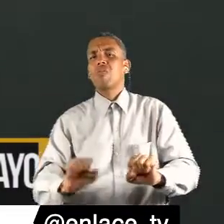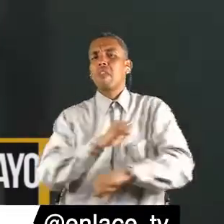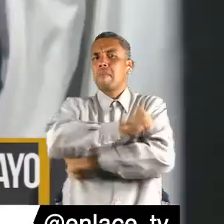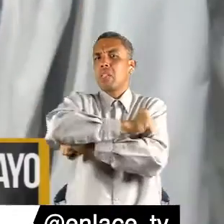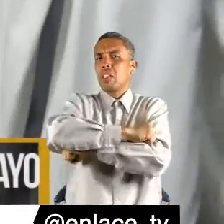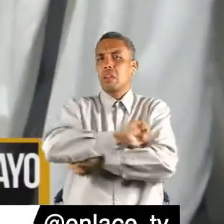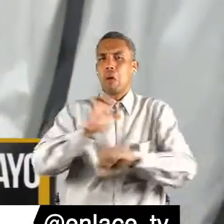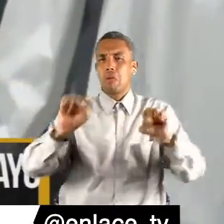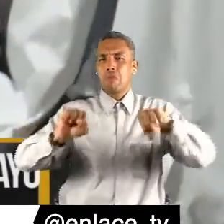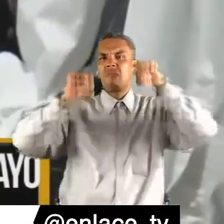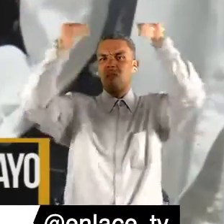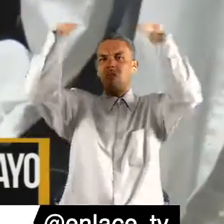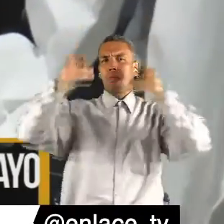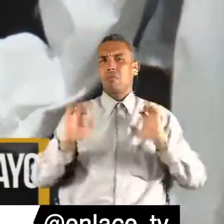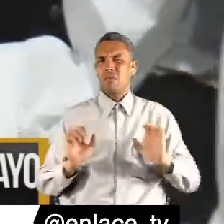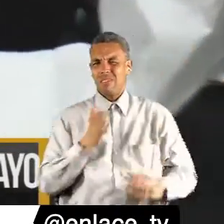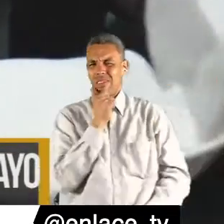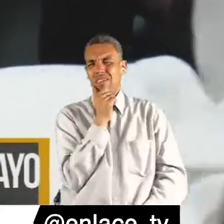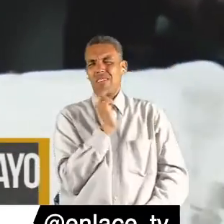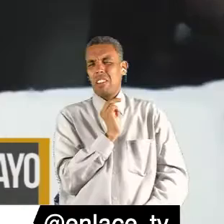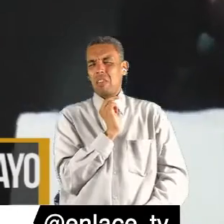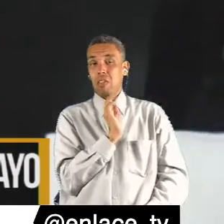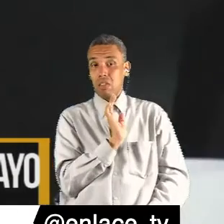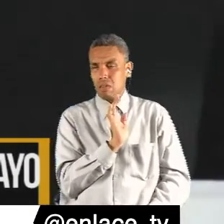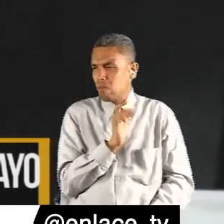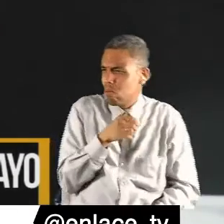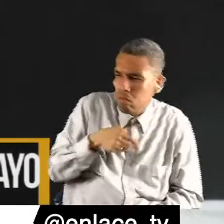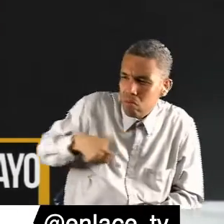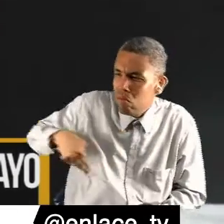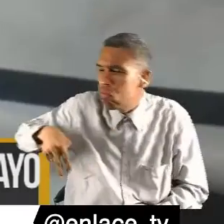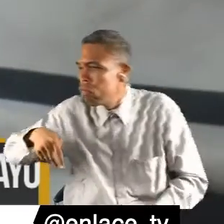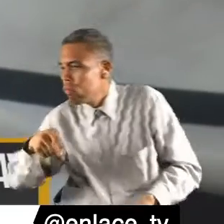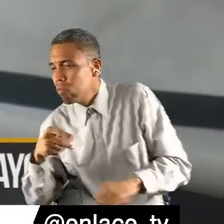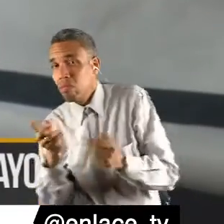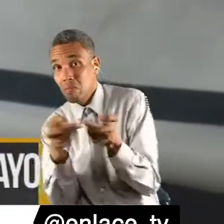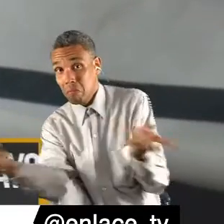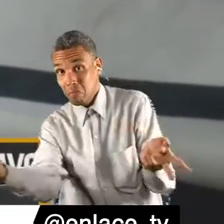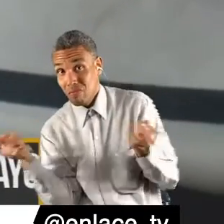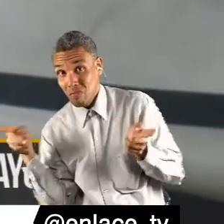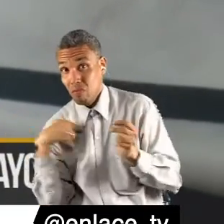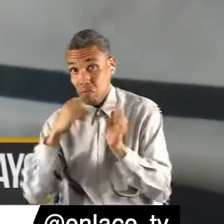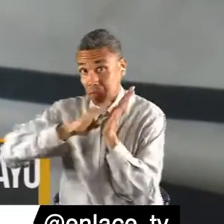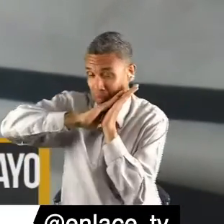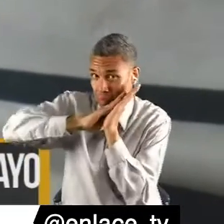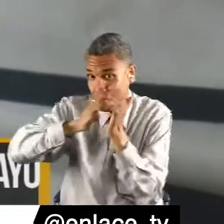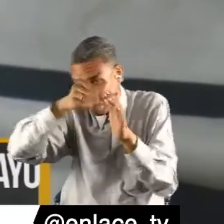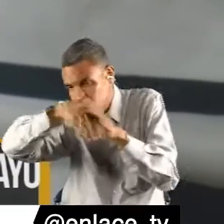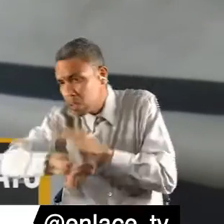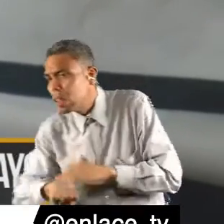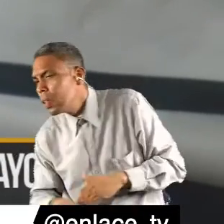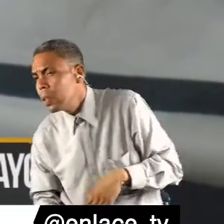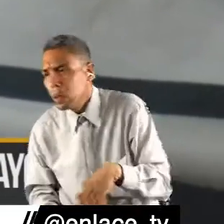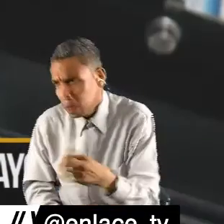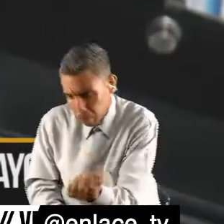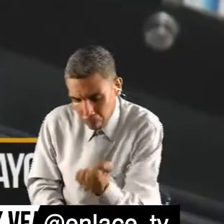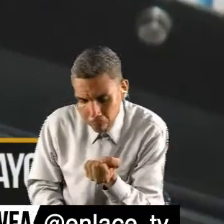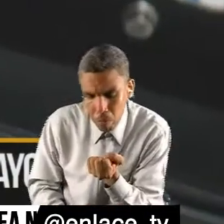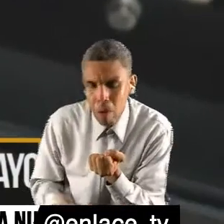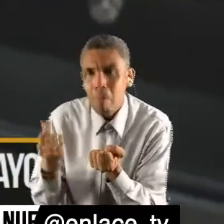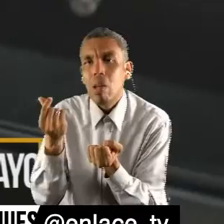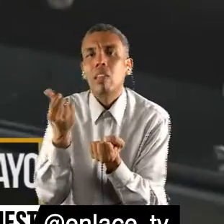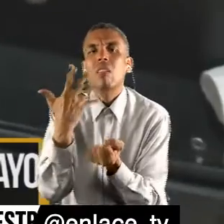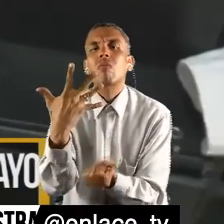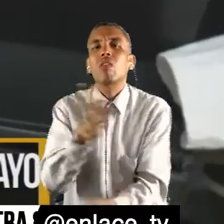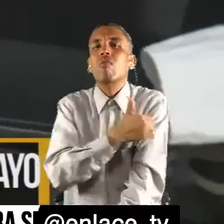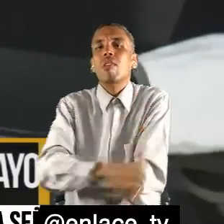plata, sin nada, se llevaron el dinero, pues venían era eso, simplemente por el dinero, porque el resto no se llevaron más nada.